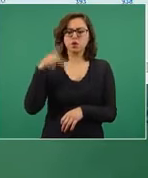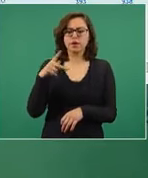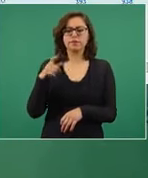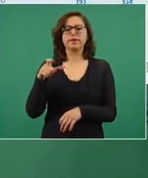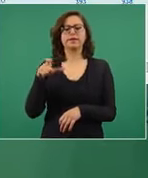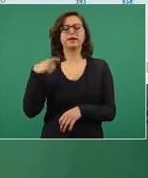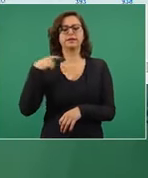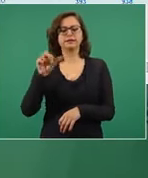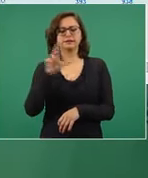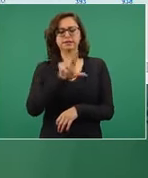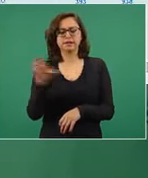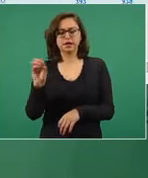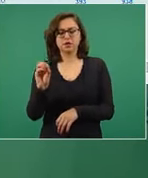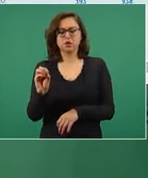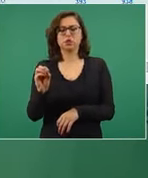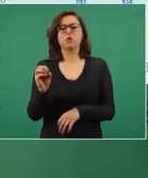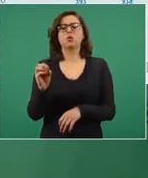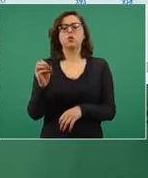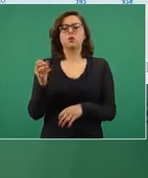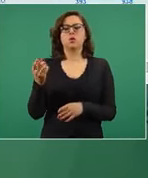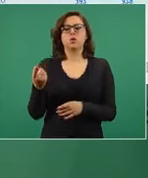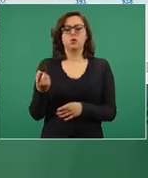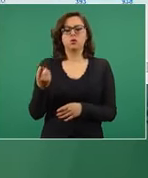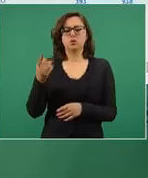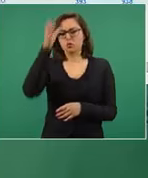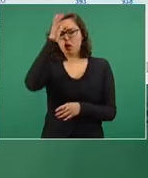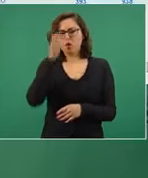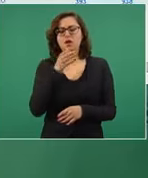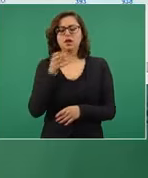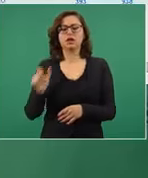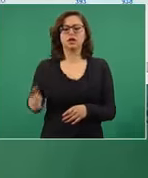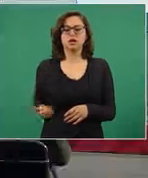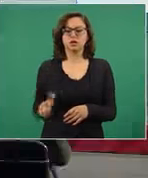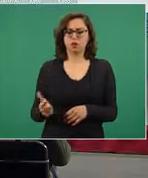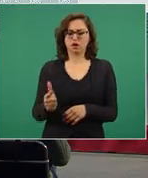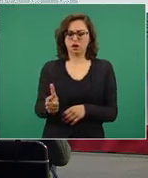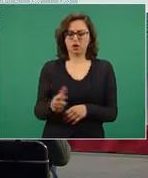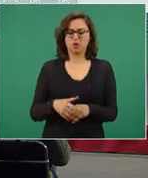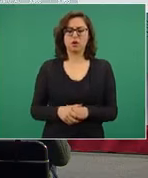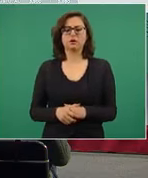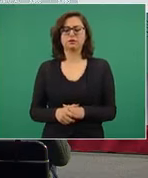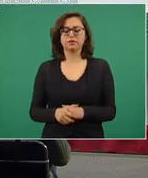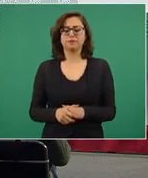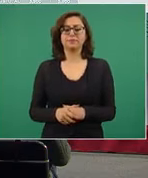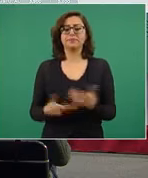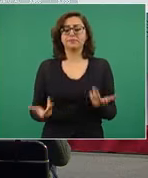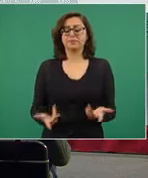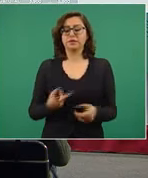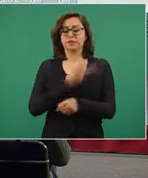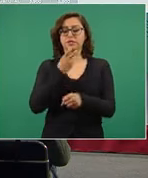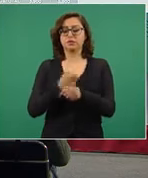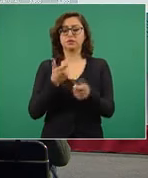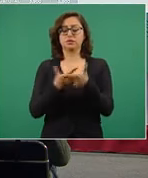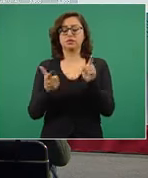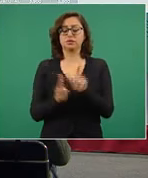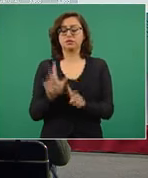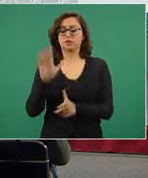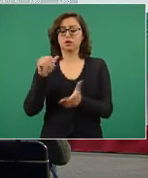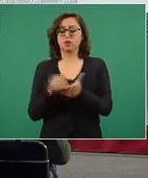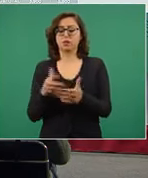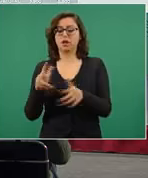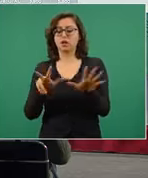y Guanajuato. Primer escalón, 3.900 elementos, y el segundo escalón iniciamos con 5.800, de manera